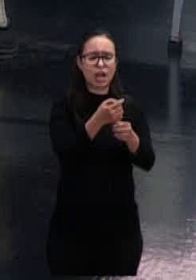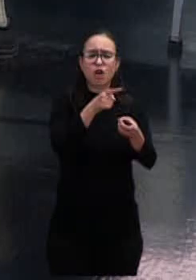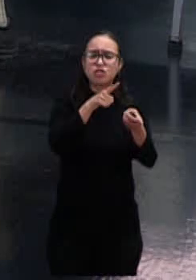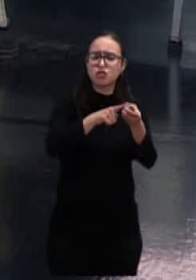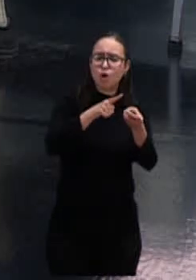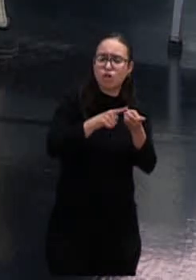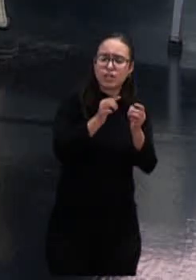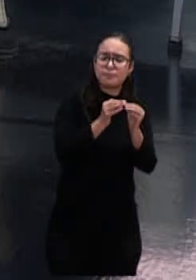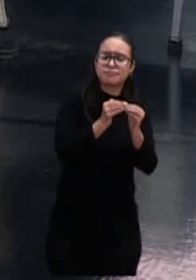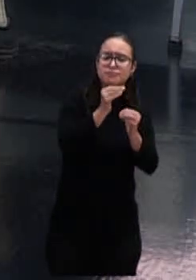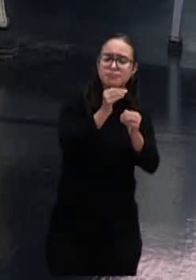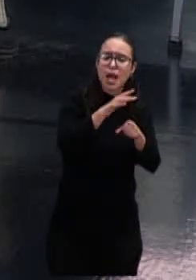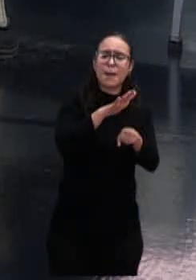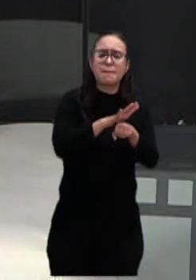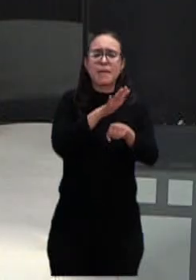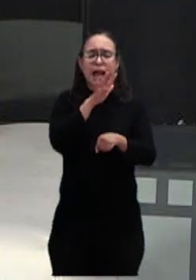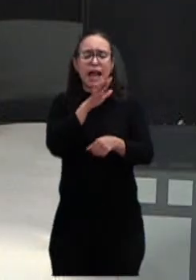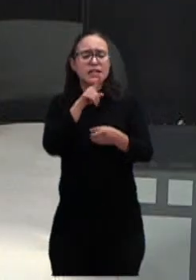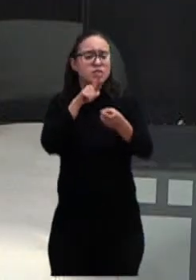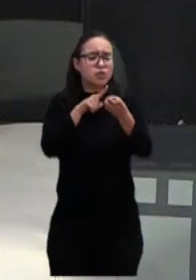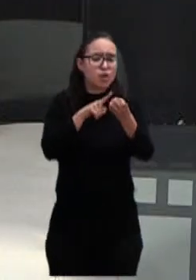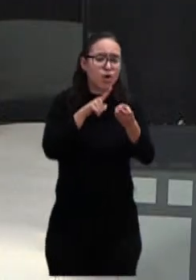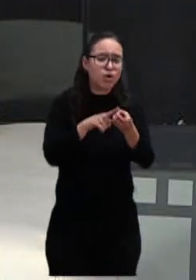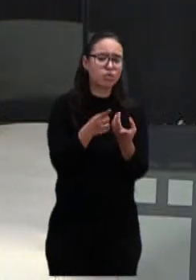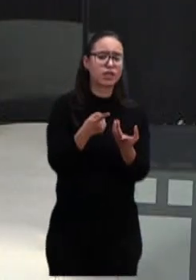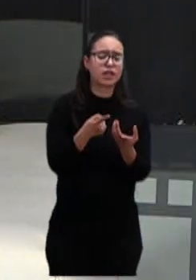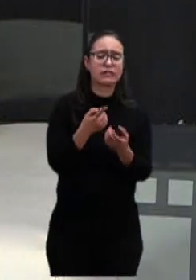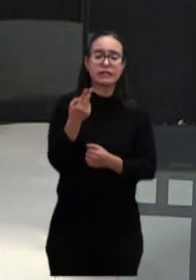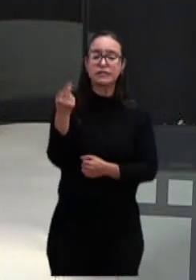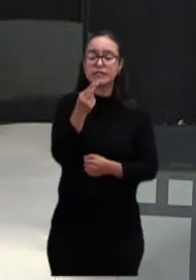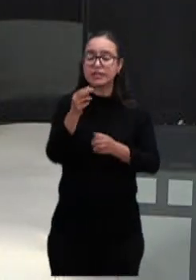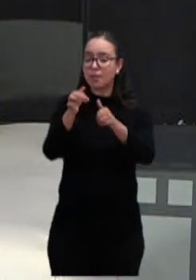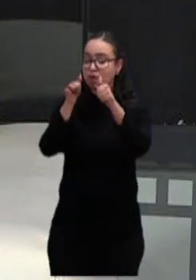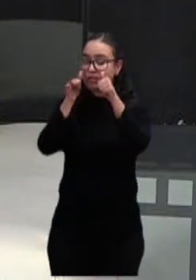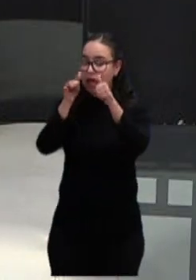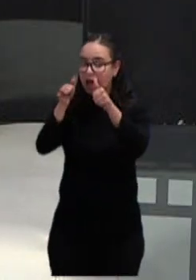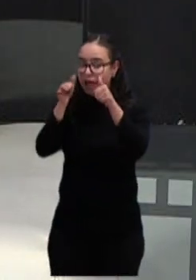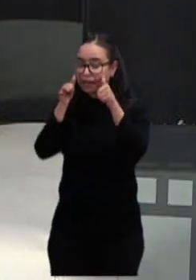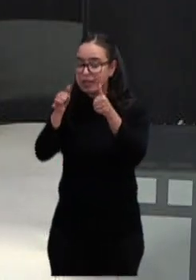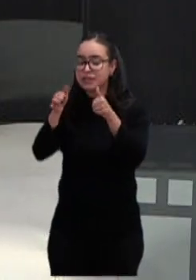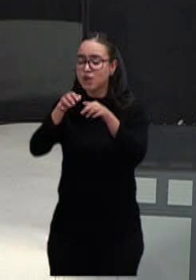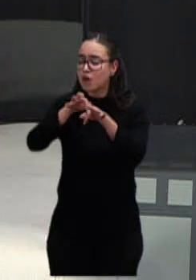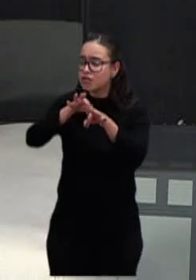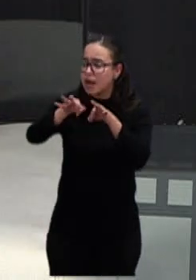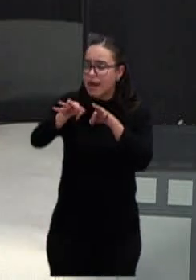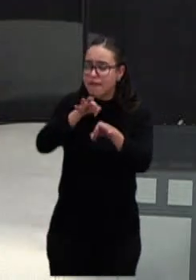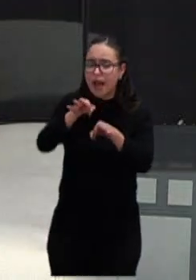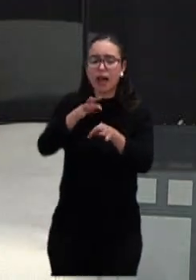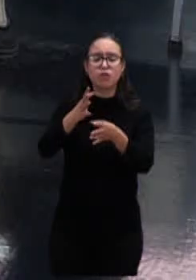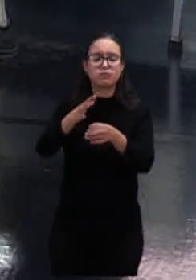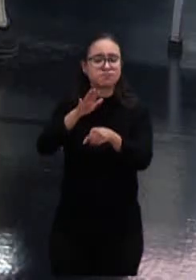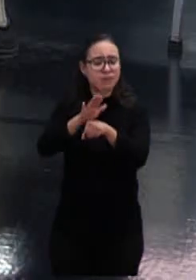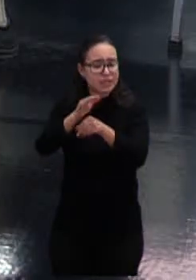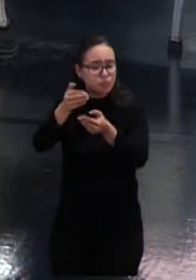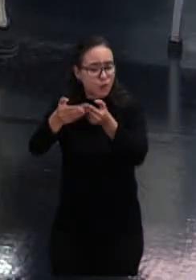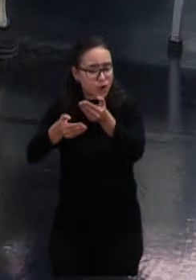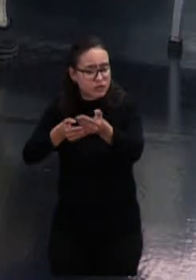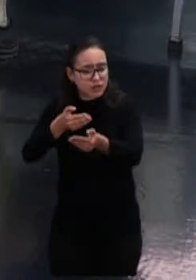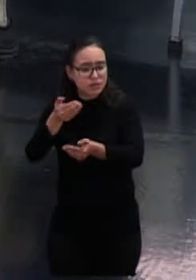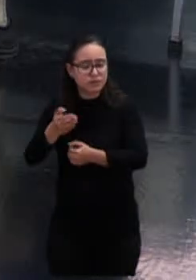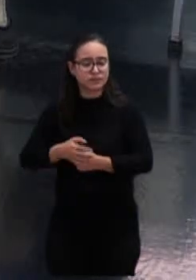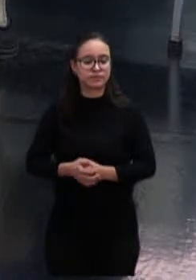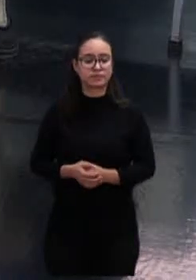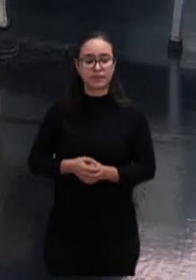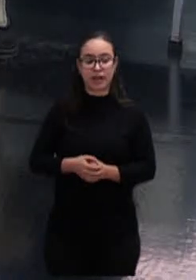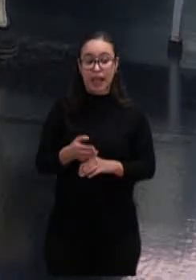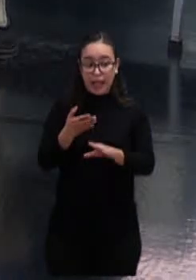más estos asuntos y en donde hay que poner más atención y en donde hay que trabajar más quiero aprovechar antes de despedir